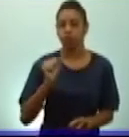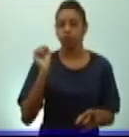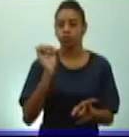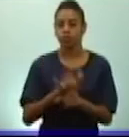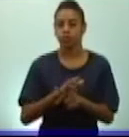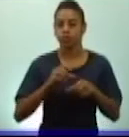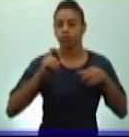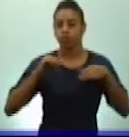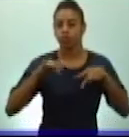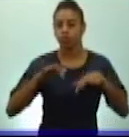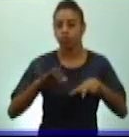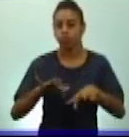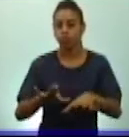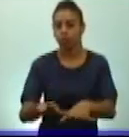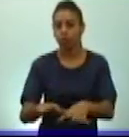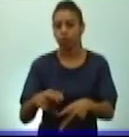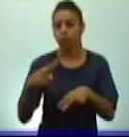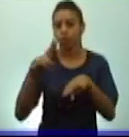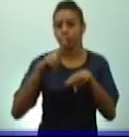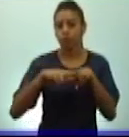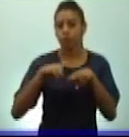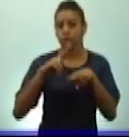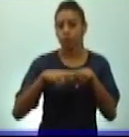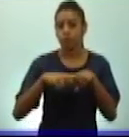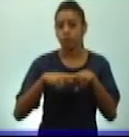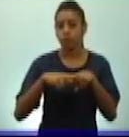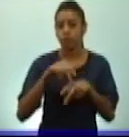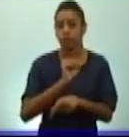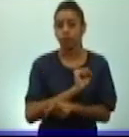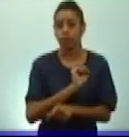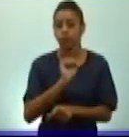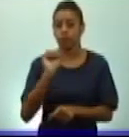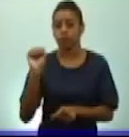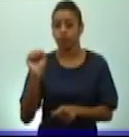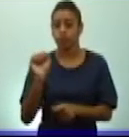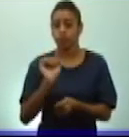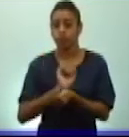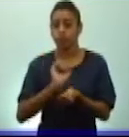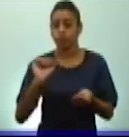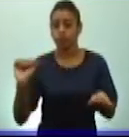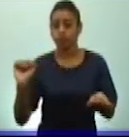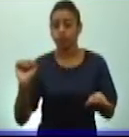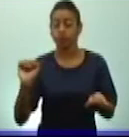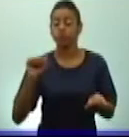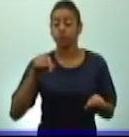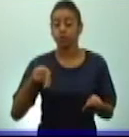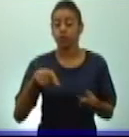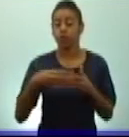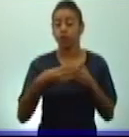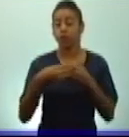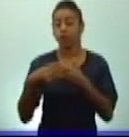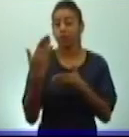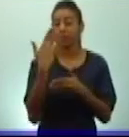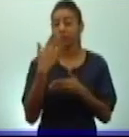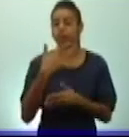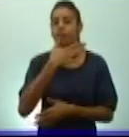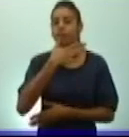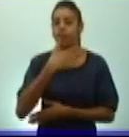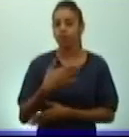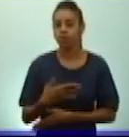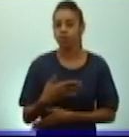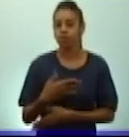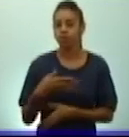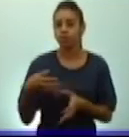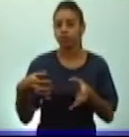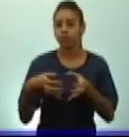de la Caravana de la Libertad a La Habana y al frente nuestro querido Fidel, donde en el Campamento Militar